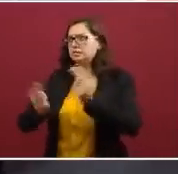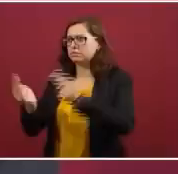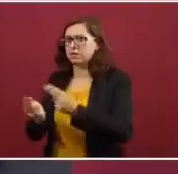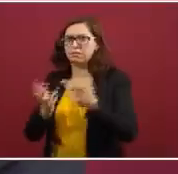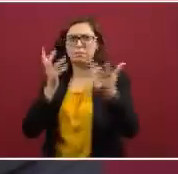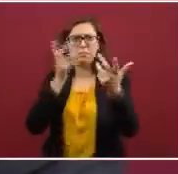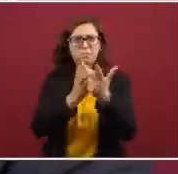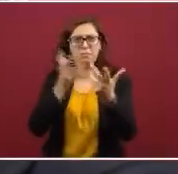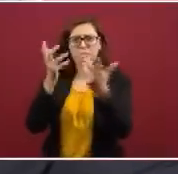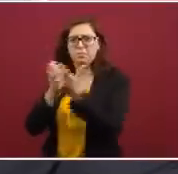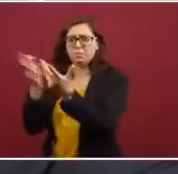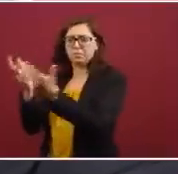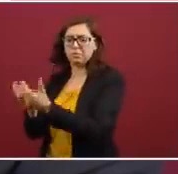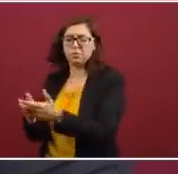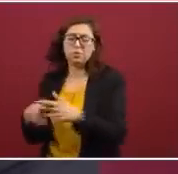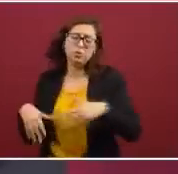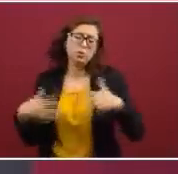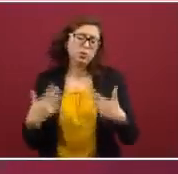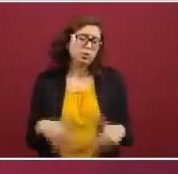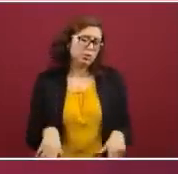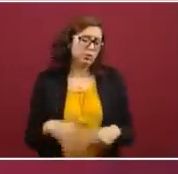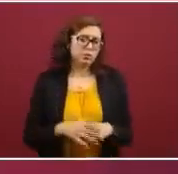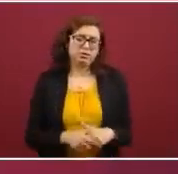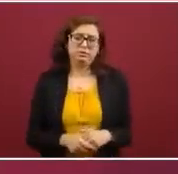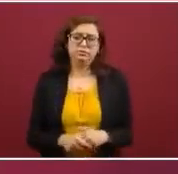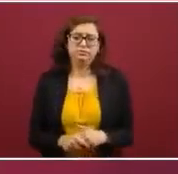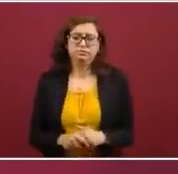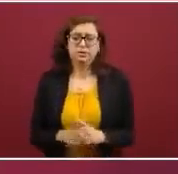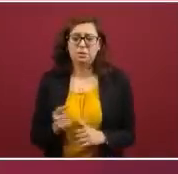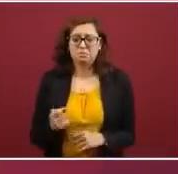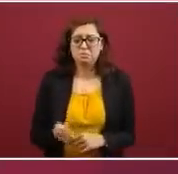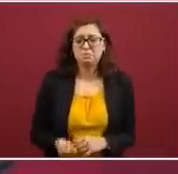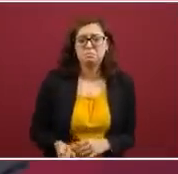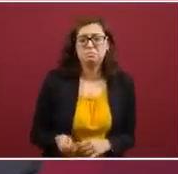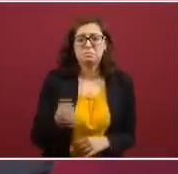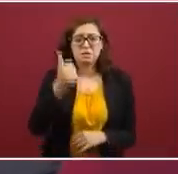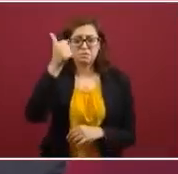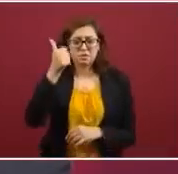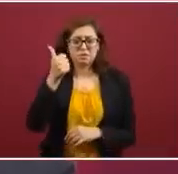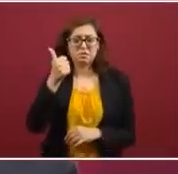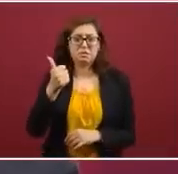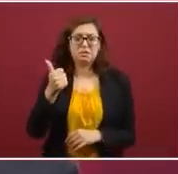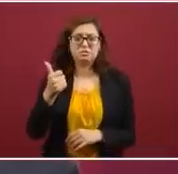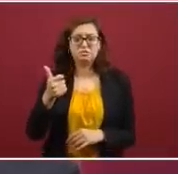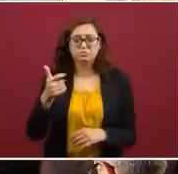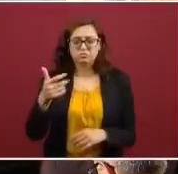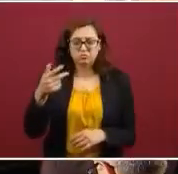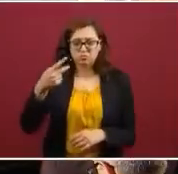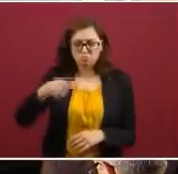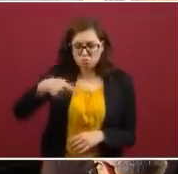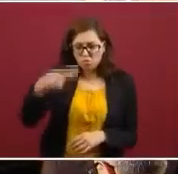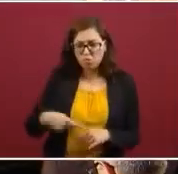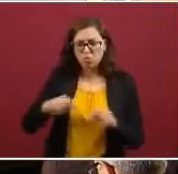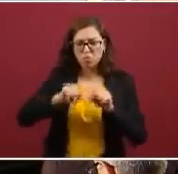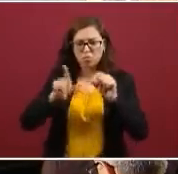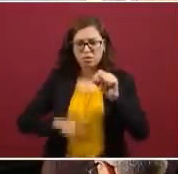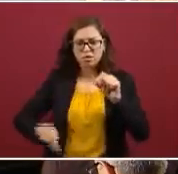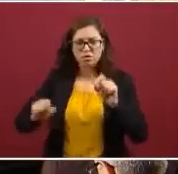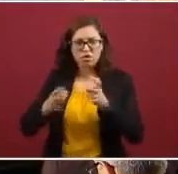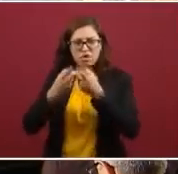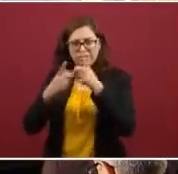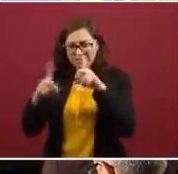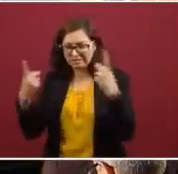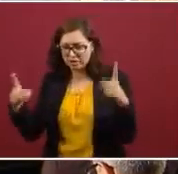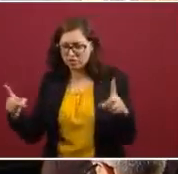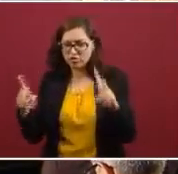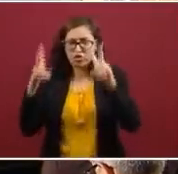Por primera vez en muchos años tenemos un programa de desarrollo propio y una agenda